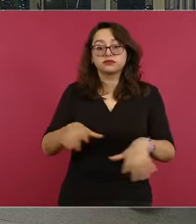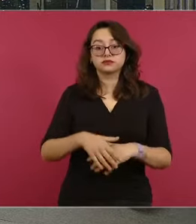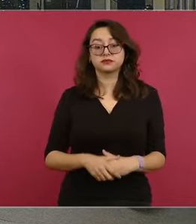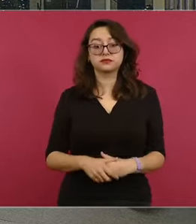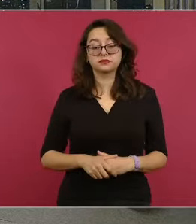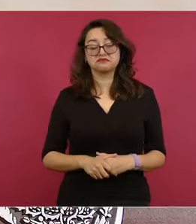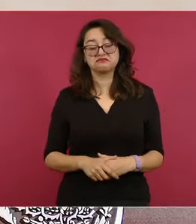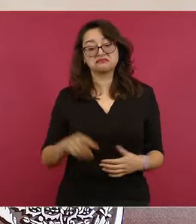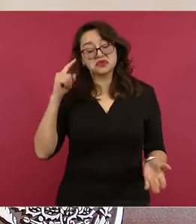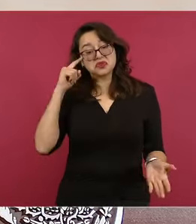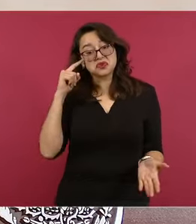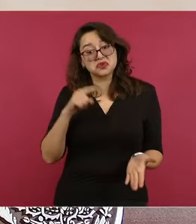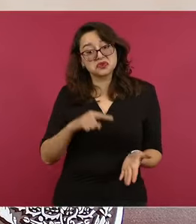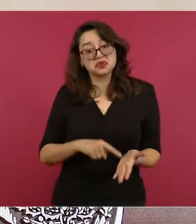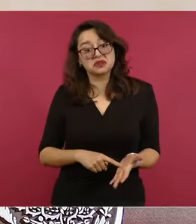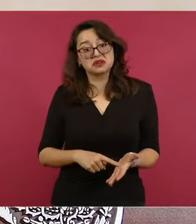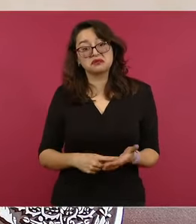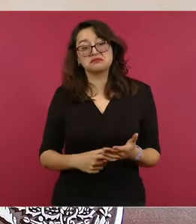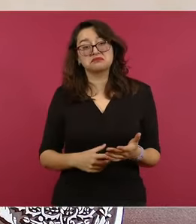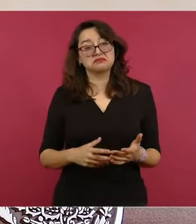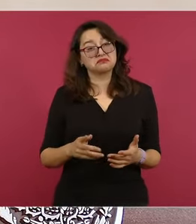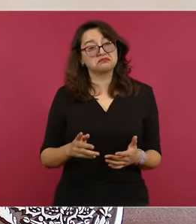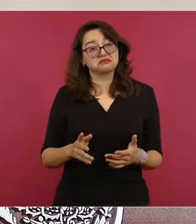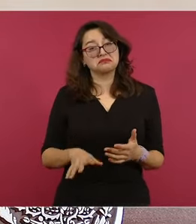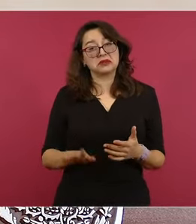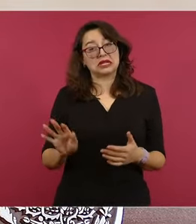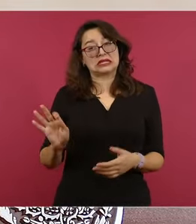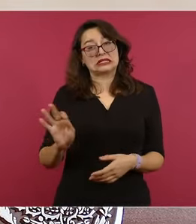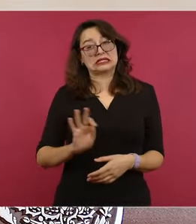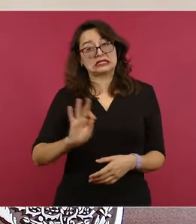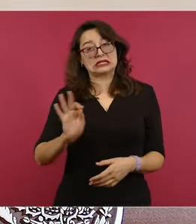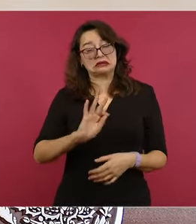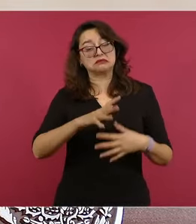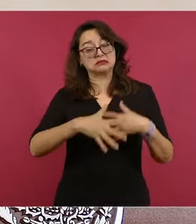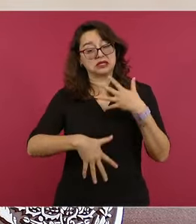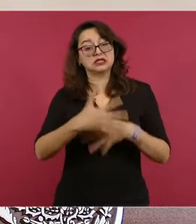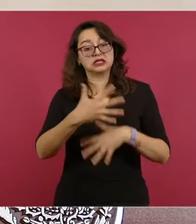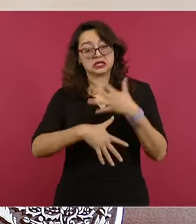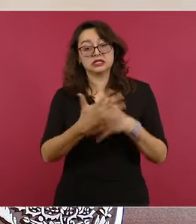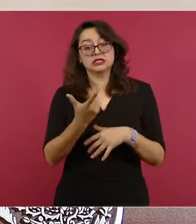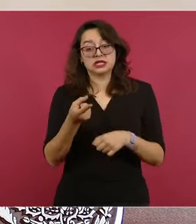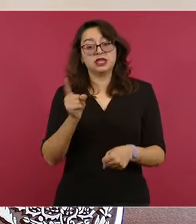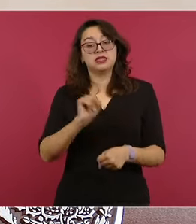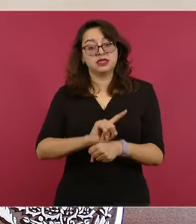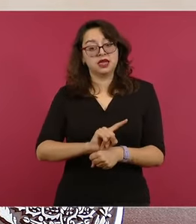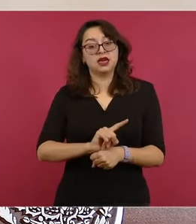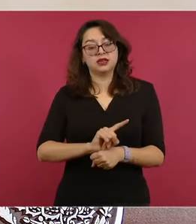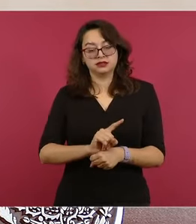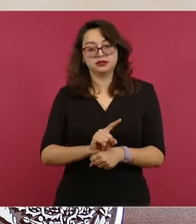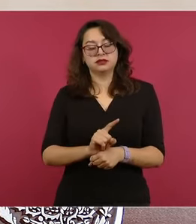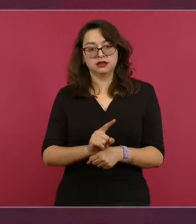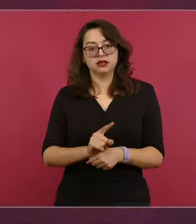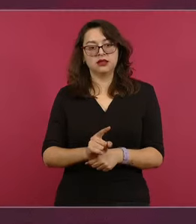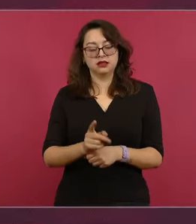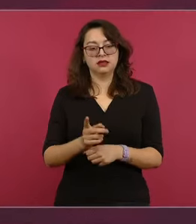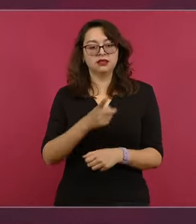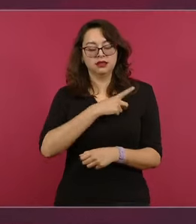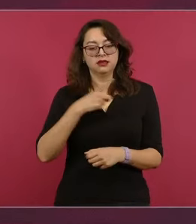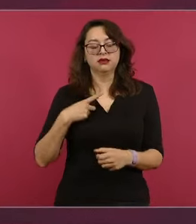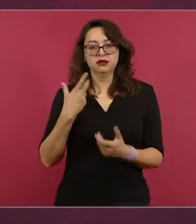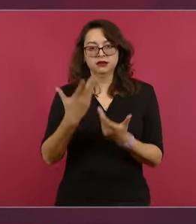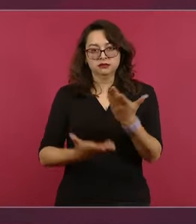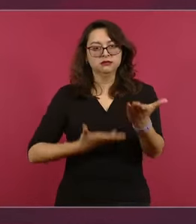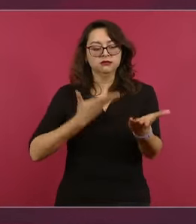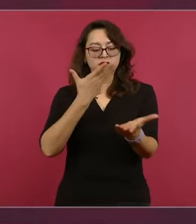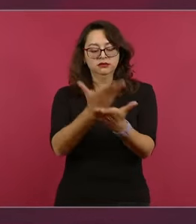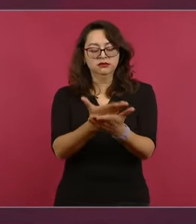unos, cuando mucho, 15 días ya tenemos una propuesta.